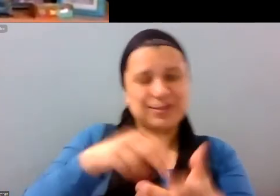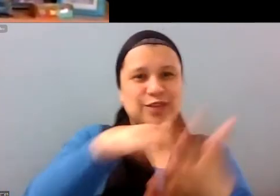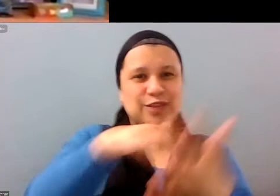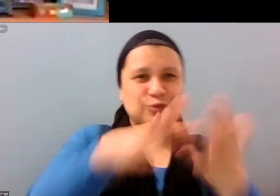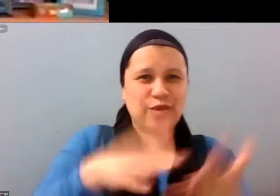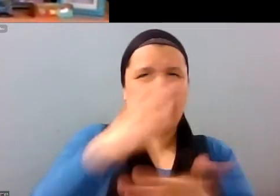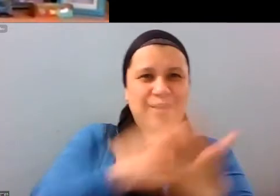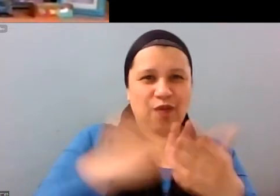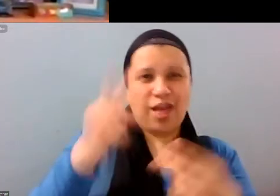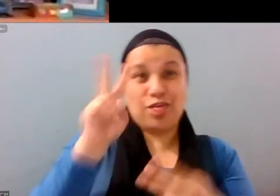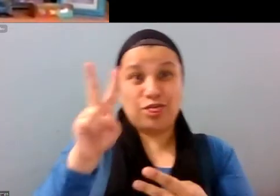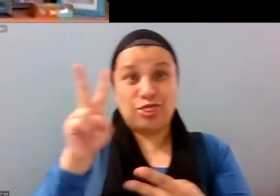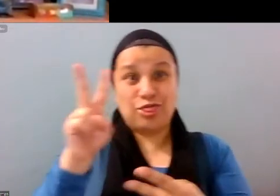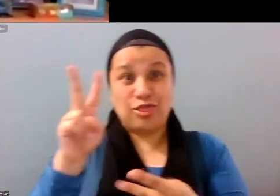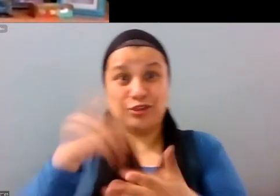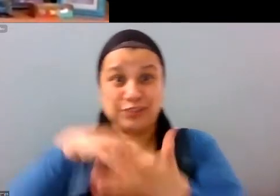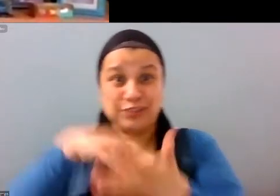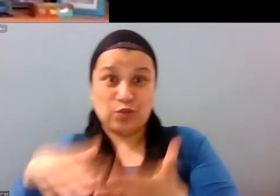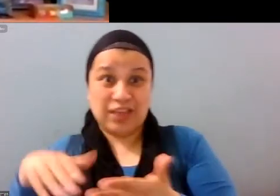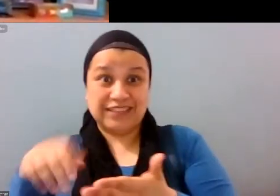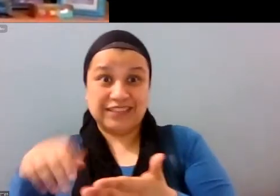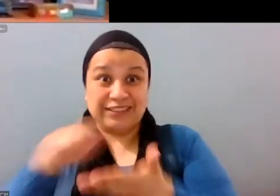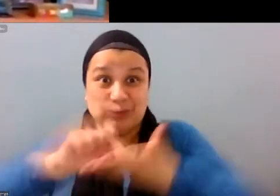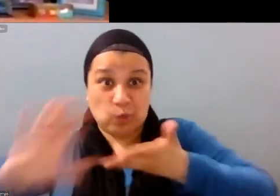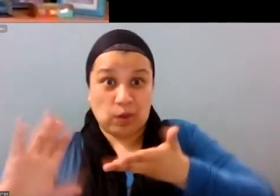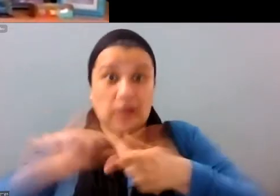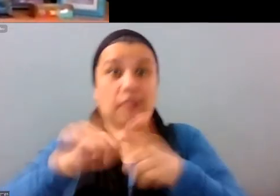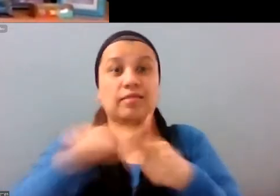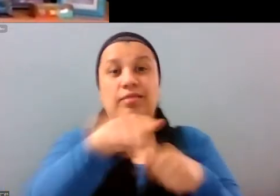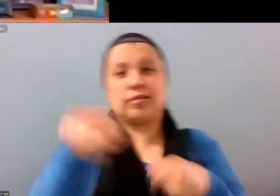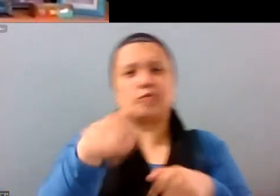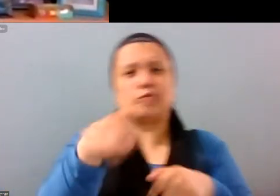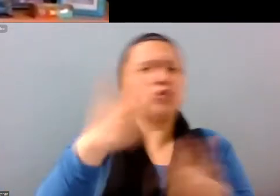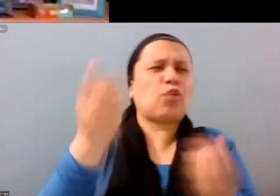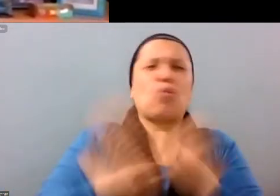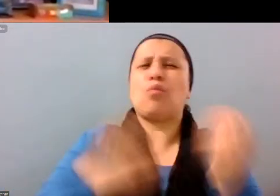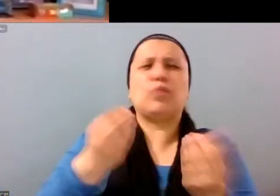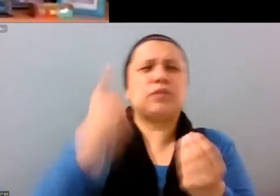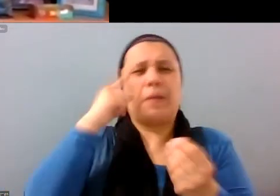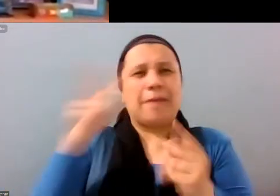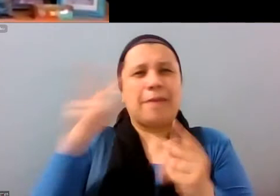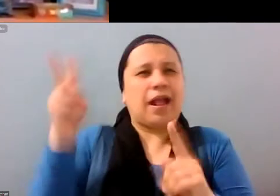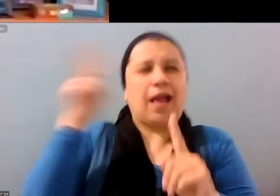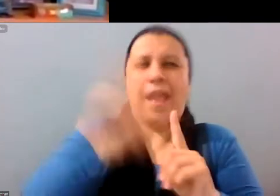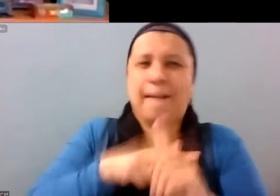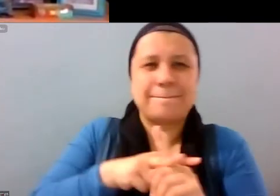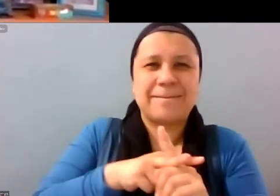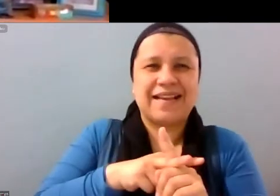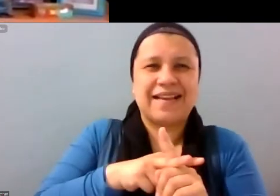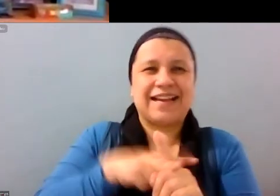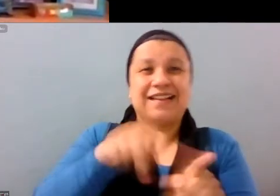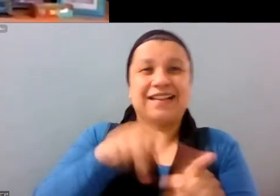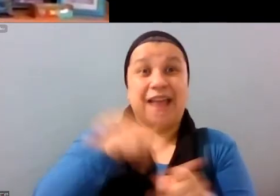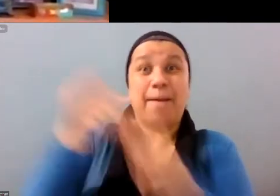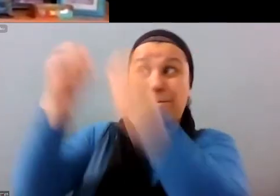estudiantes en primaria ha tenido que ir incorporando a partir de lo que sus docentes